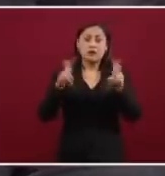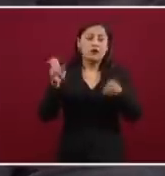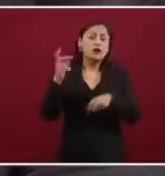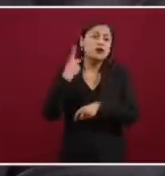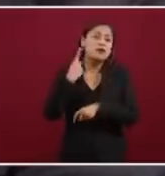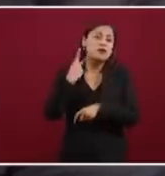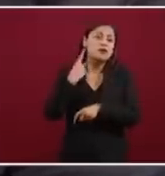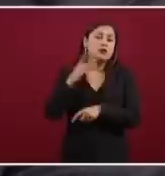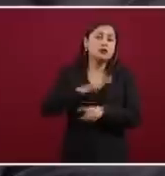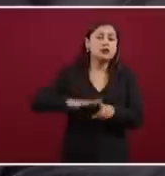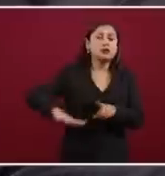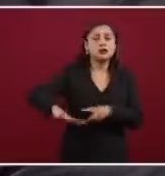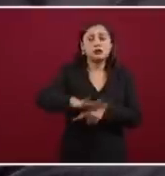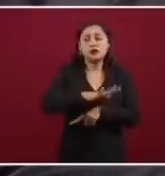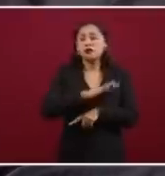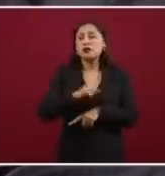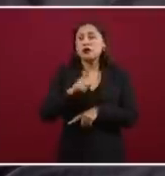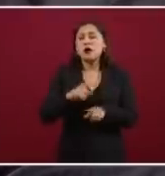se permite